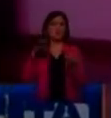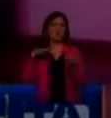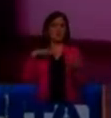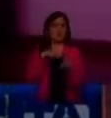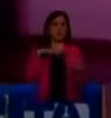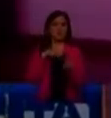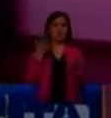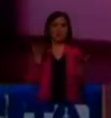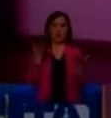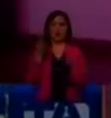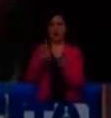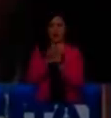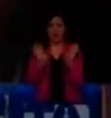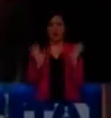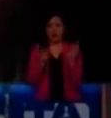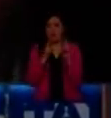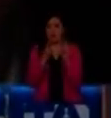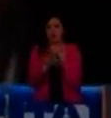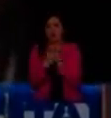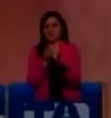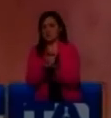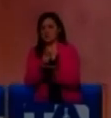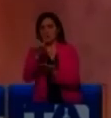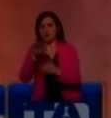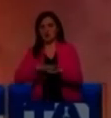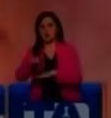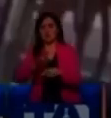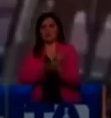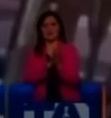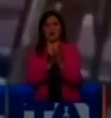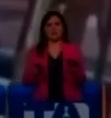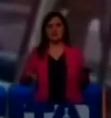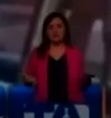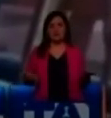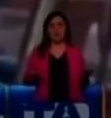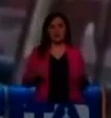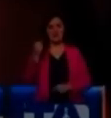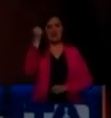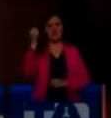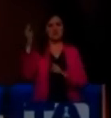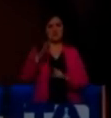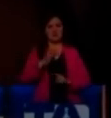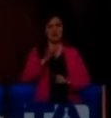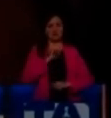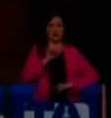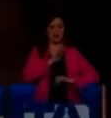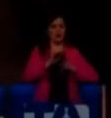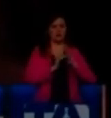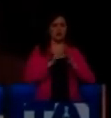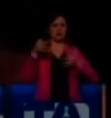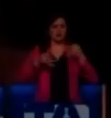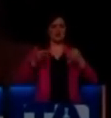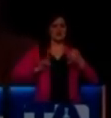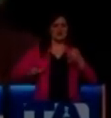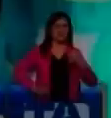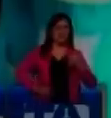nada. El Estado no responde, los derechos son totalmente vulnerados, no hay salud, no hay justicia, no hay reparación, no